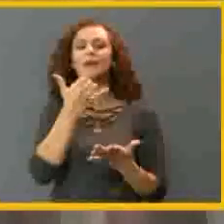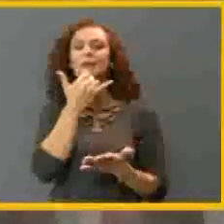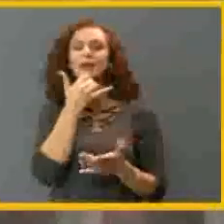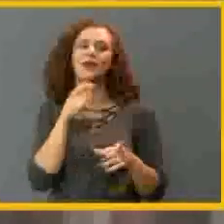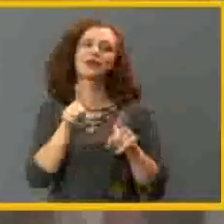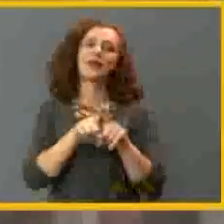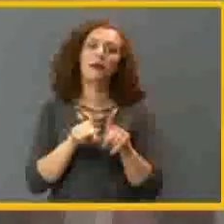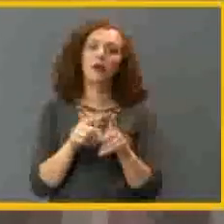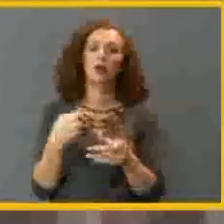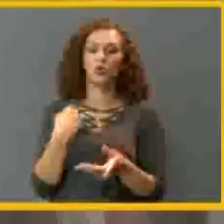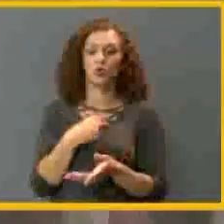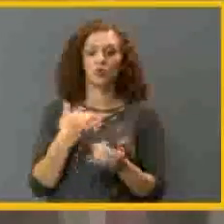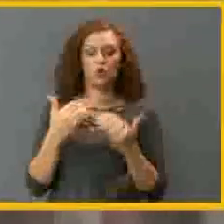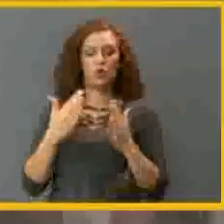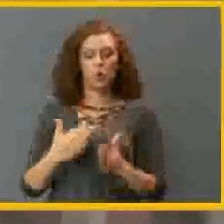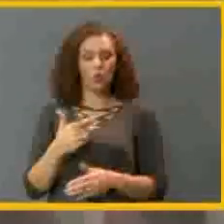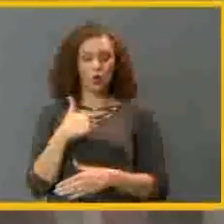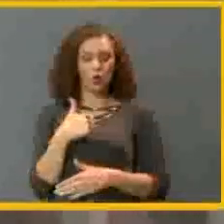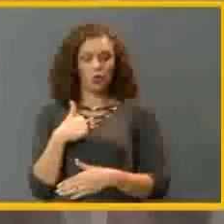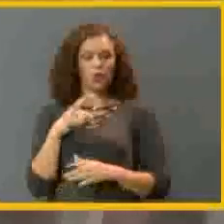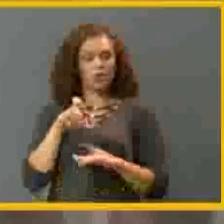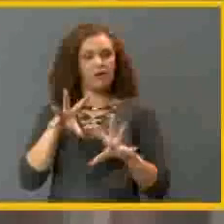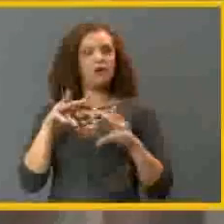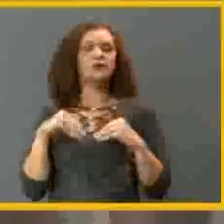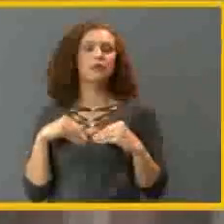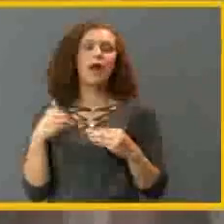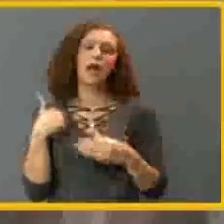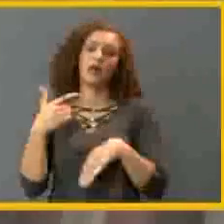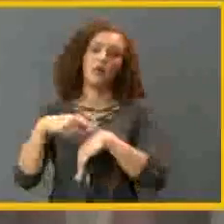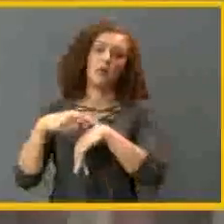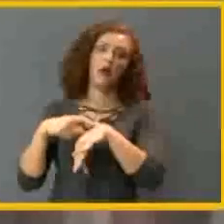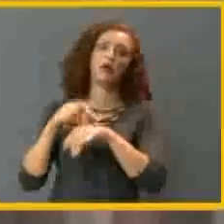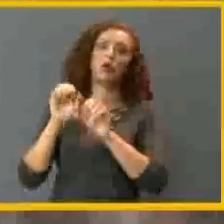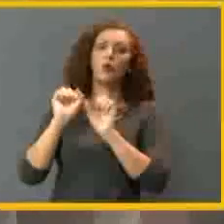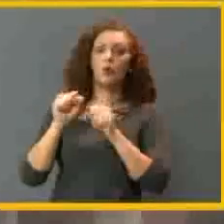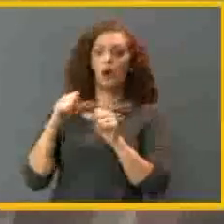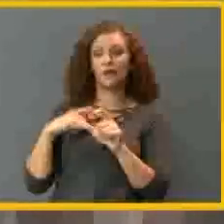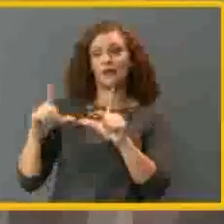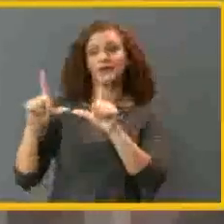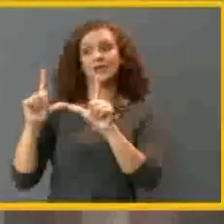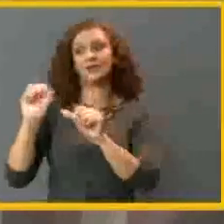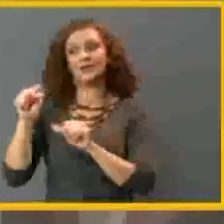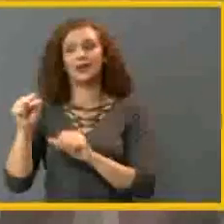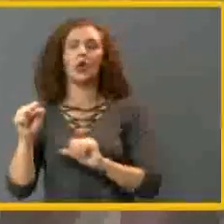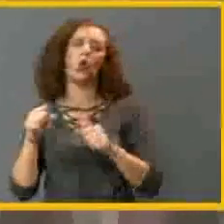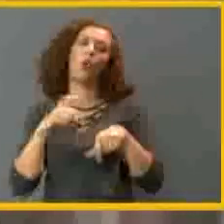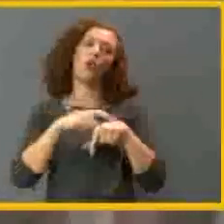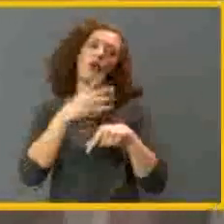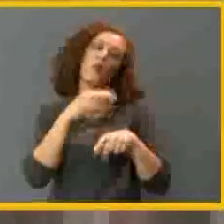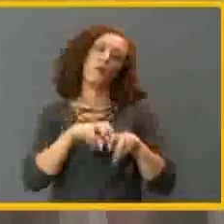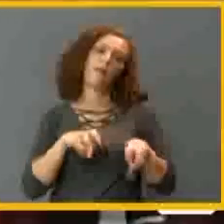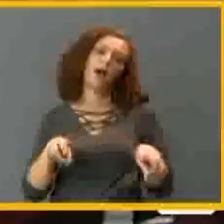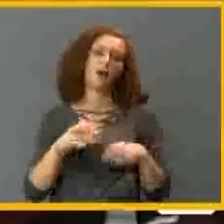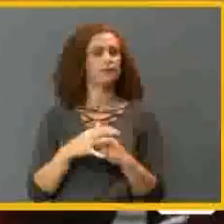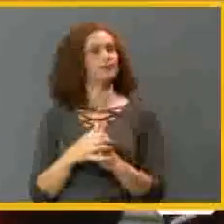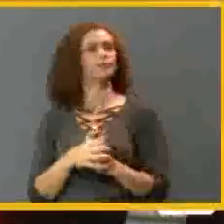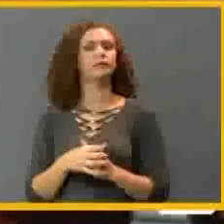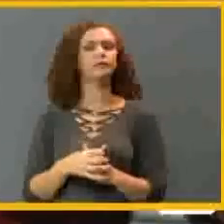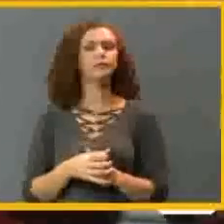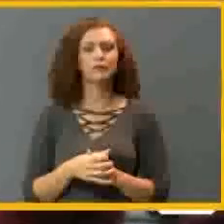que también uno como jugador, o el jugador, debe aceptar también de que hay momentos donde puede ser titular, como en unos momentos puede ser banca.